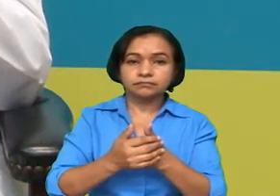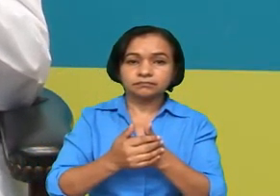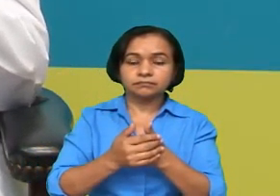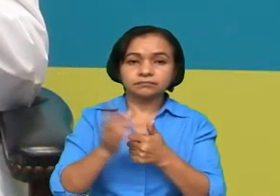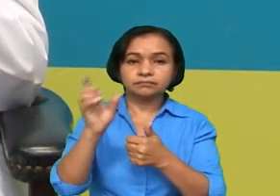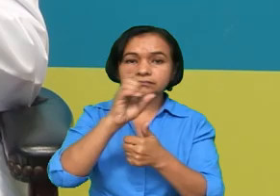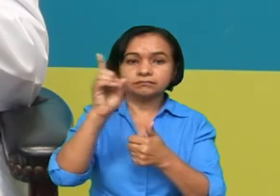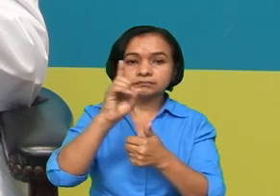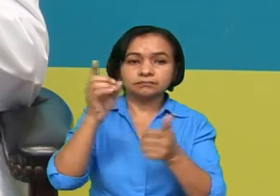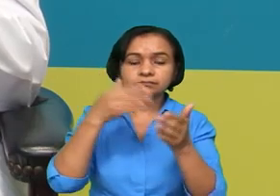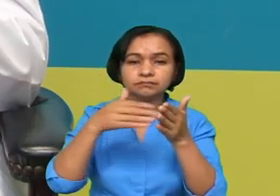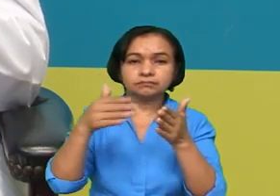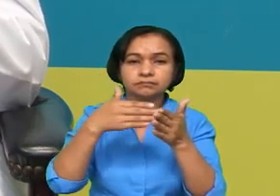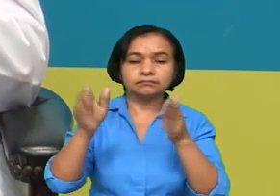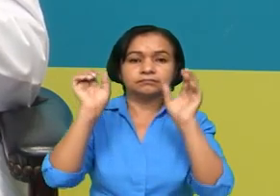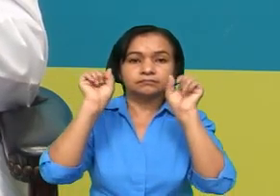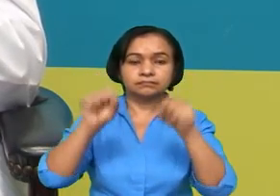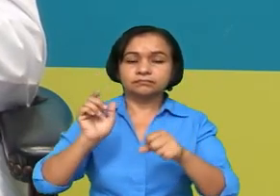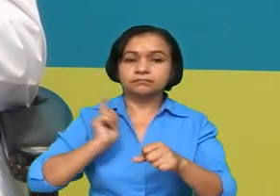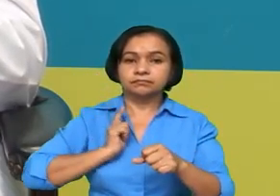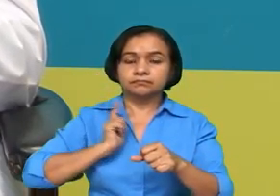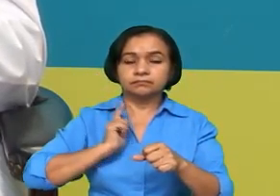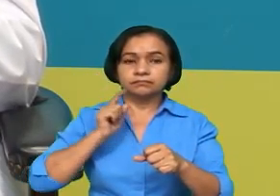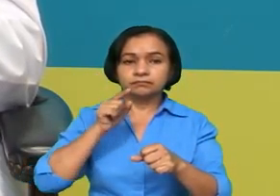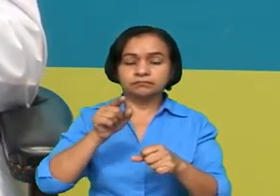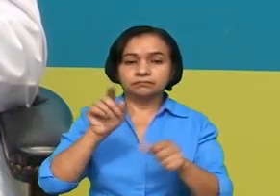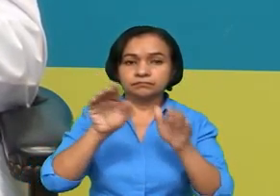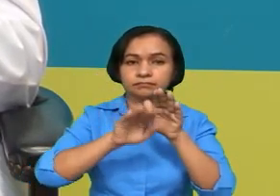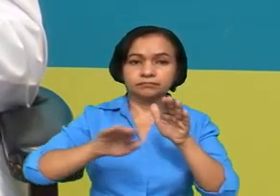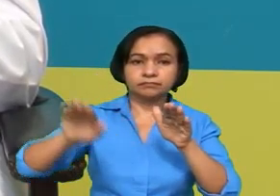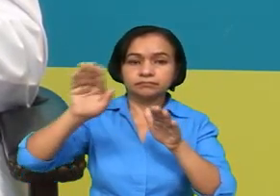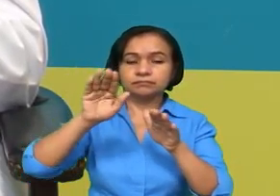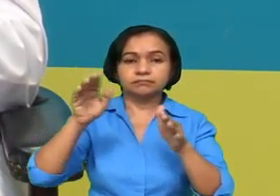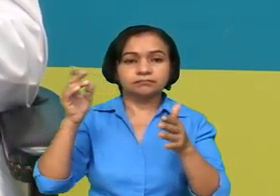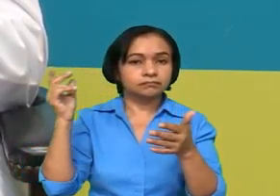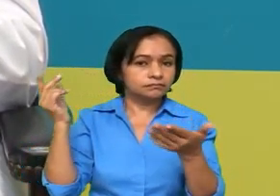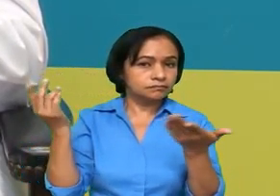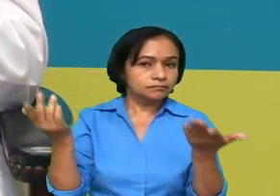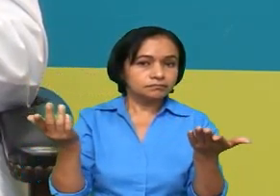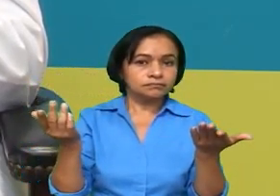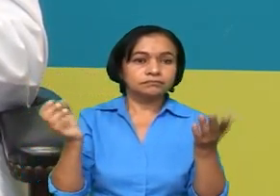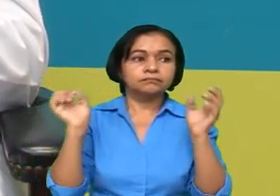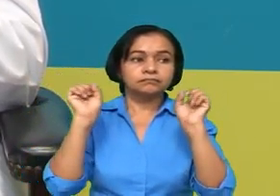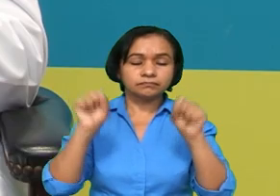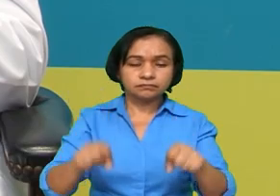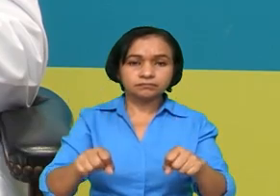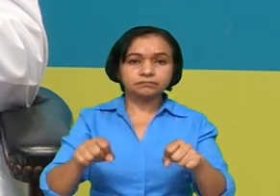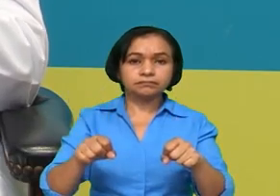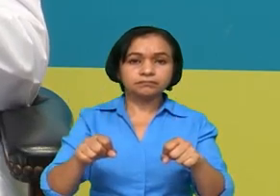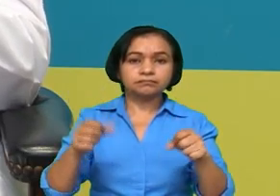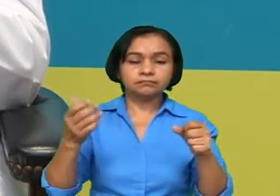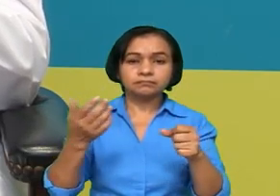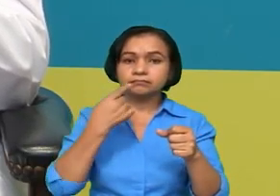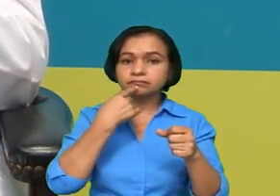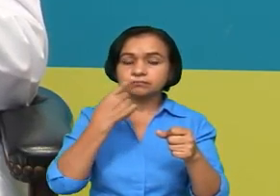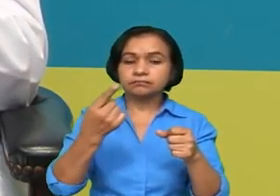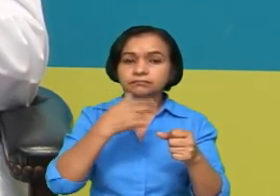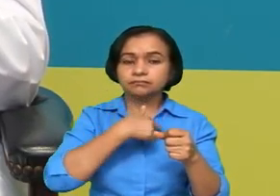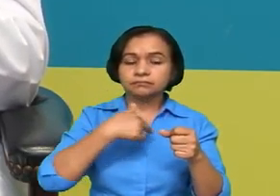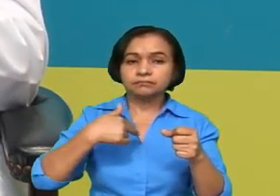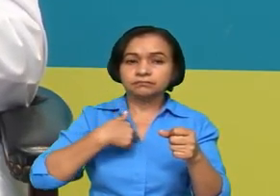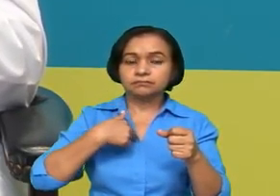más fácilmente se puede presentar, por lo tanto, es más frecuente. Entonces, y lo que ya es